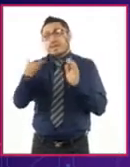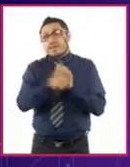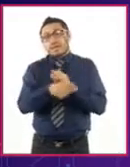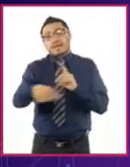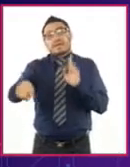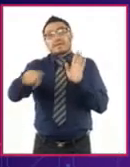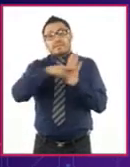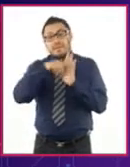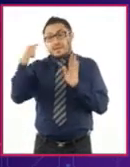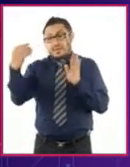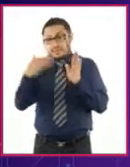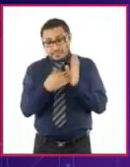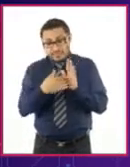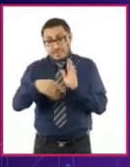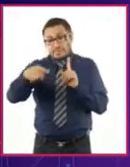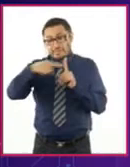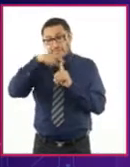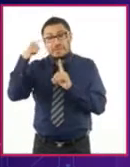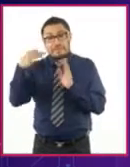1,000 más 1,000.